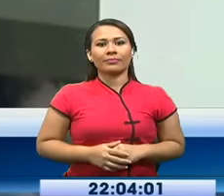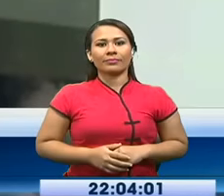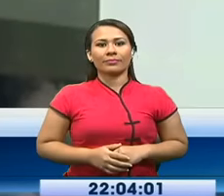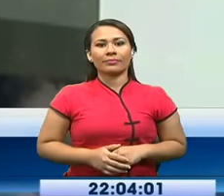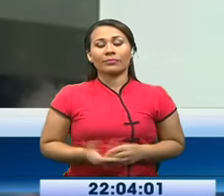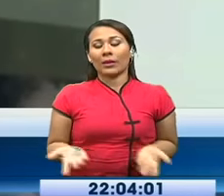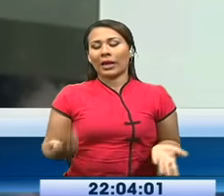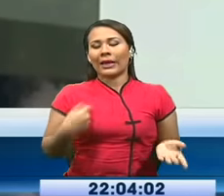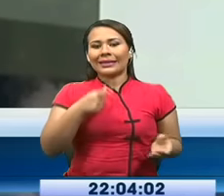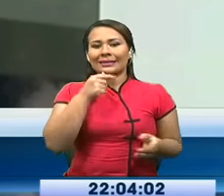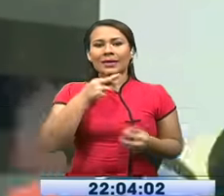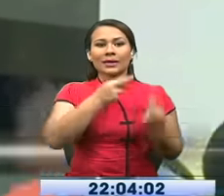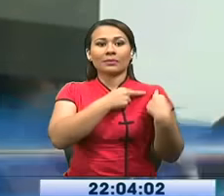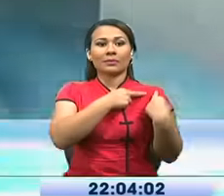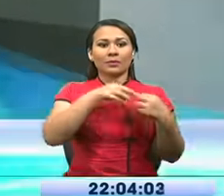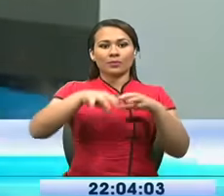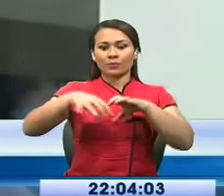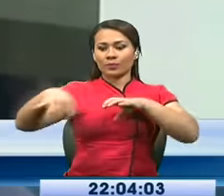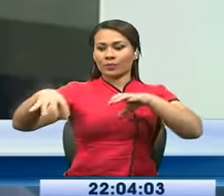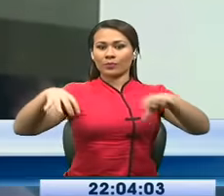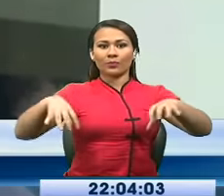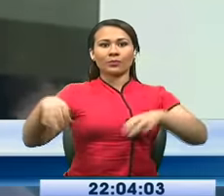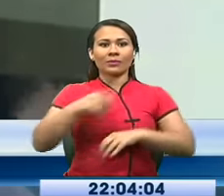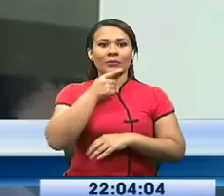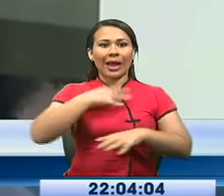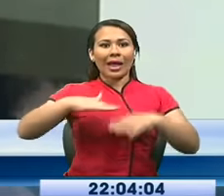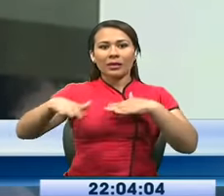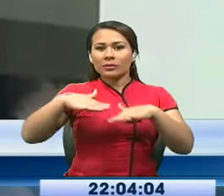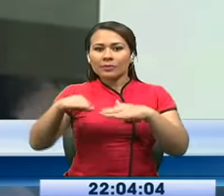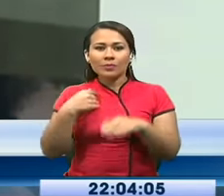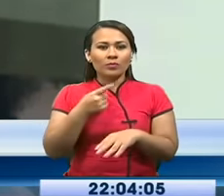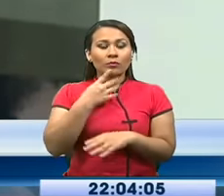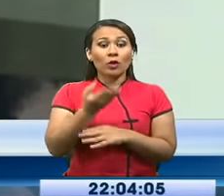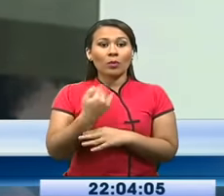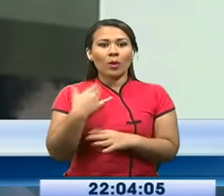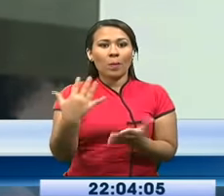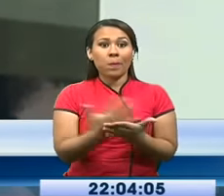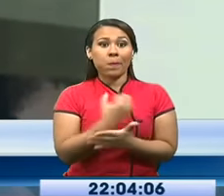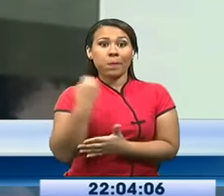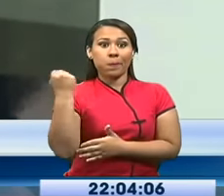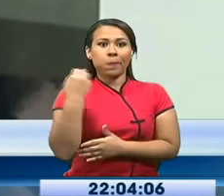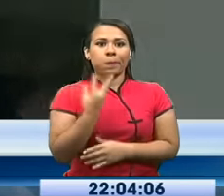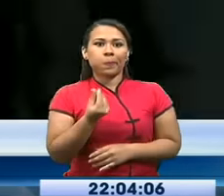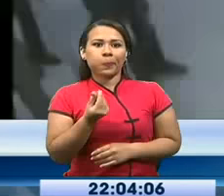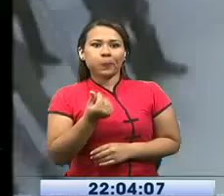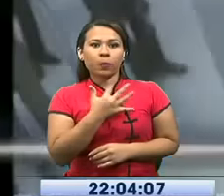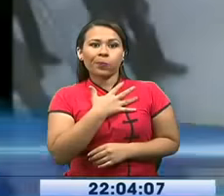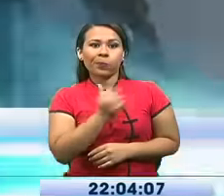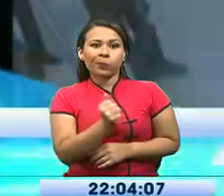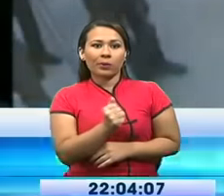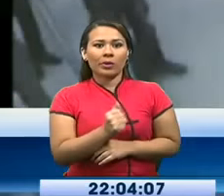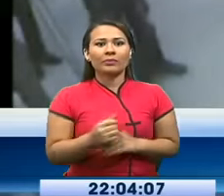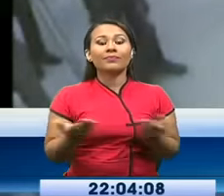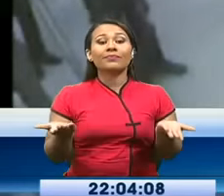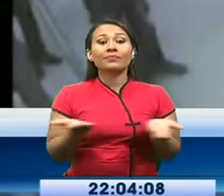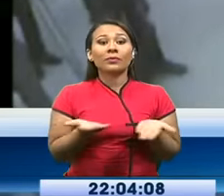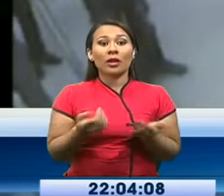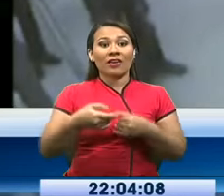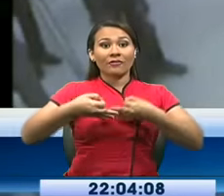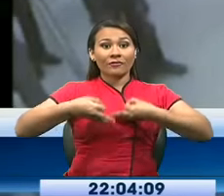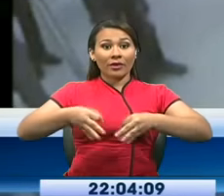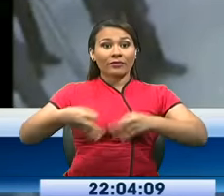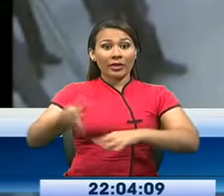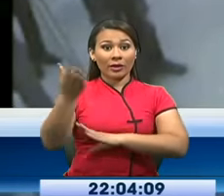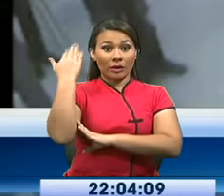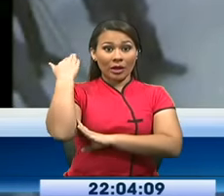Roles, funciones y responsabilidades para generar el éxito de sus operaciones ilícitas. En febrero pasado se apoderaron